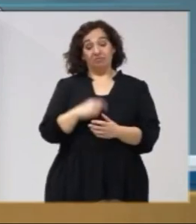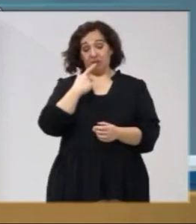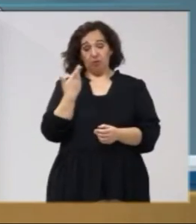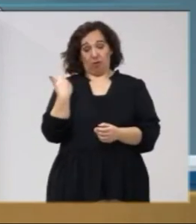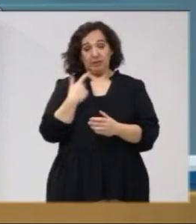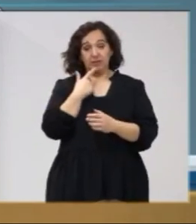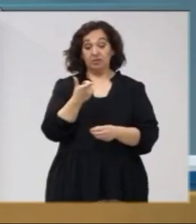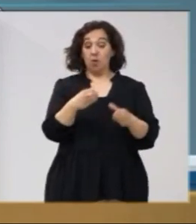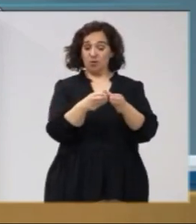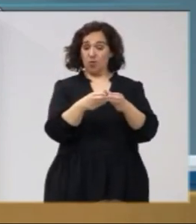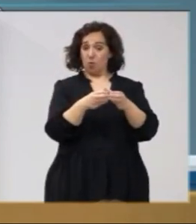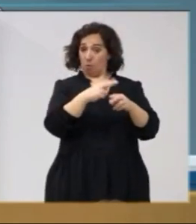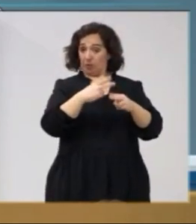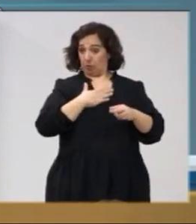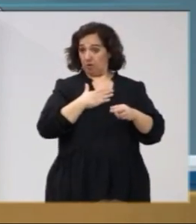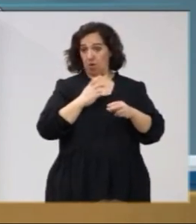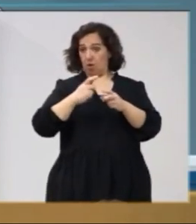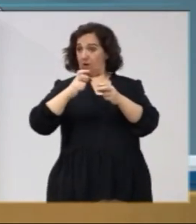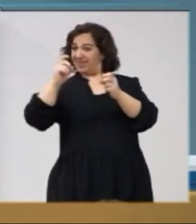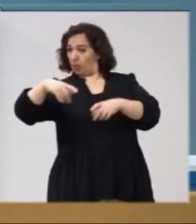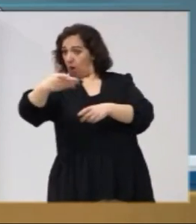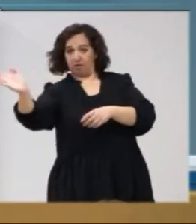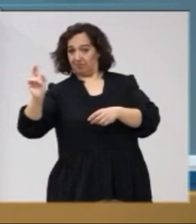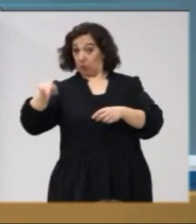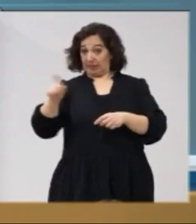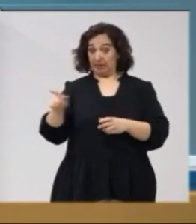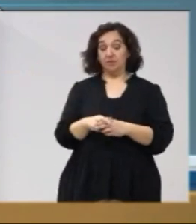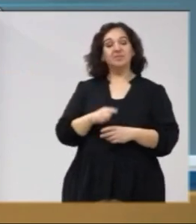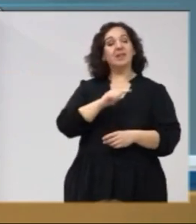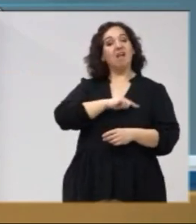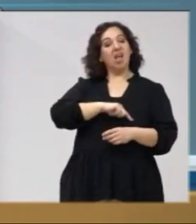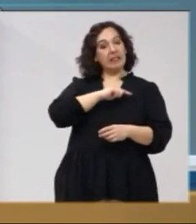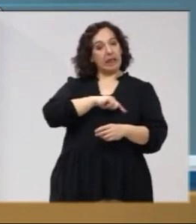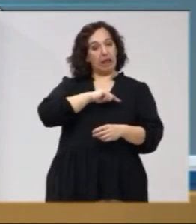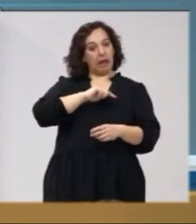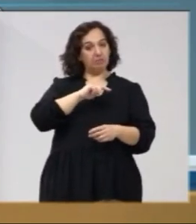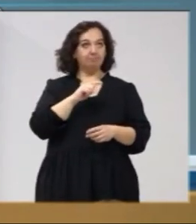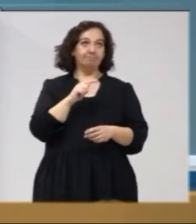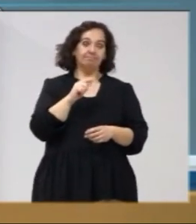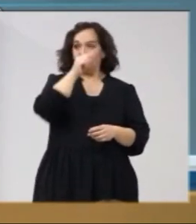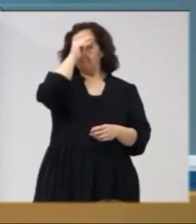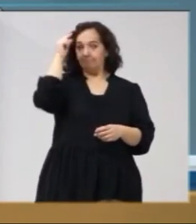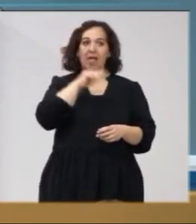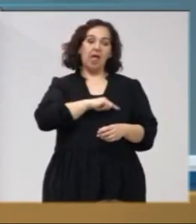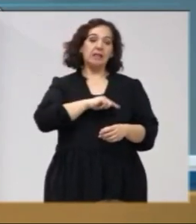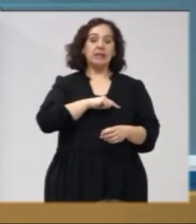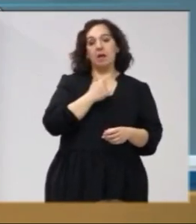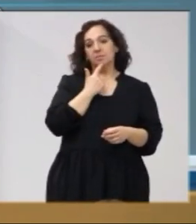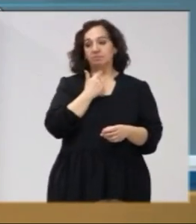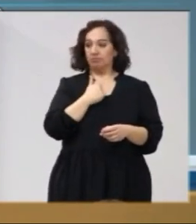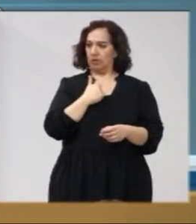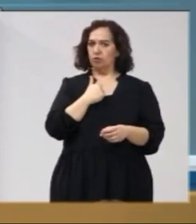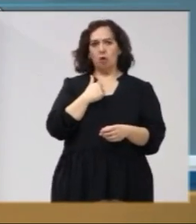es como los demás partidos. Tiene de la ética, de la que yo